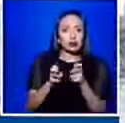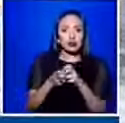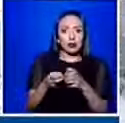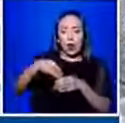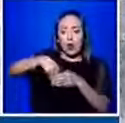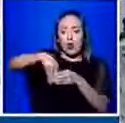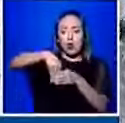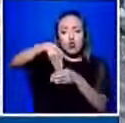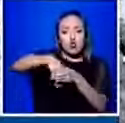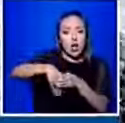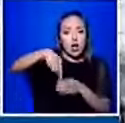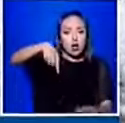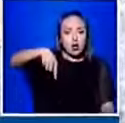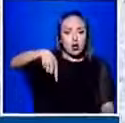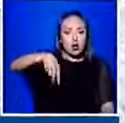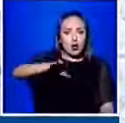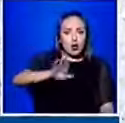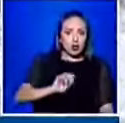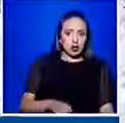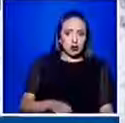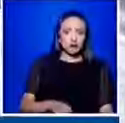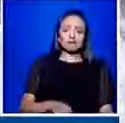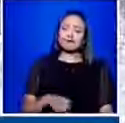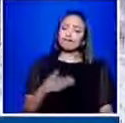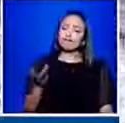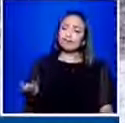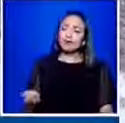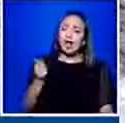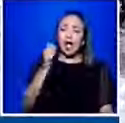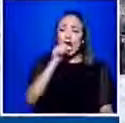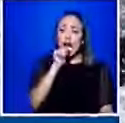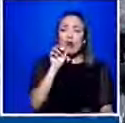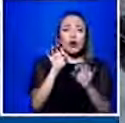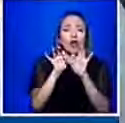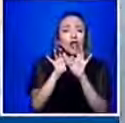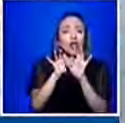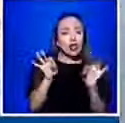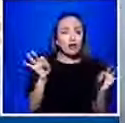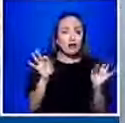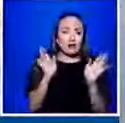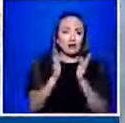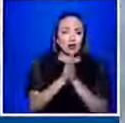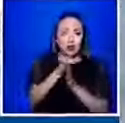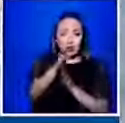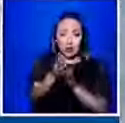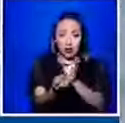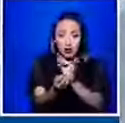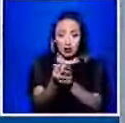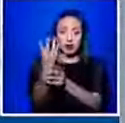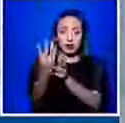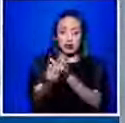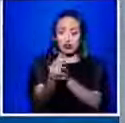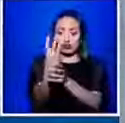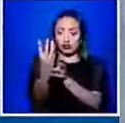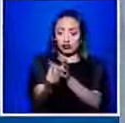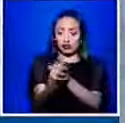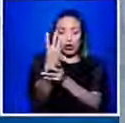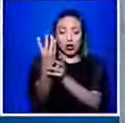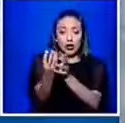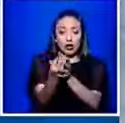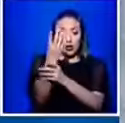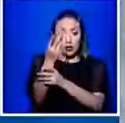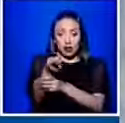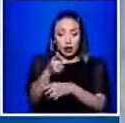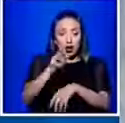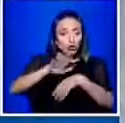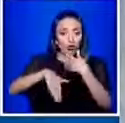hundimiento aquí justo en la calle y la verdad es un desperdicio constante. Ustedes pueden ver inclusive esas burbujas que salen todo